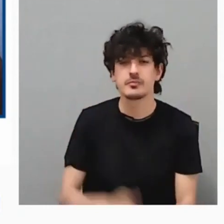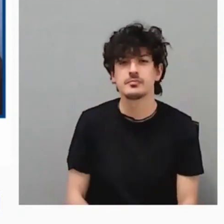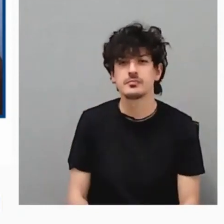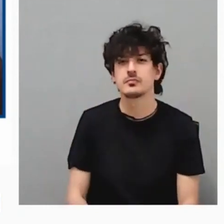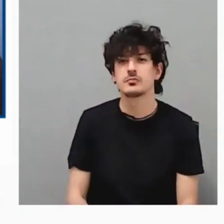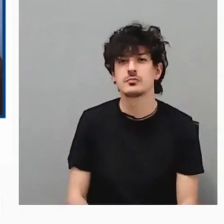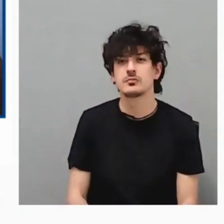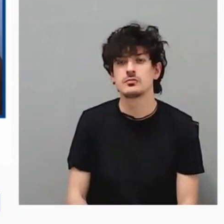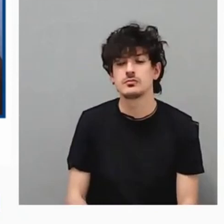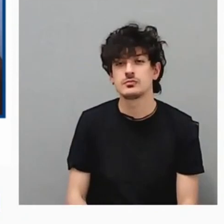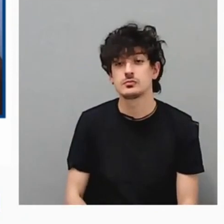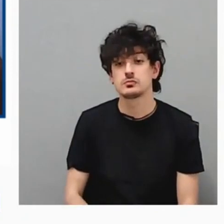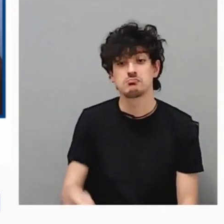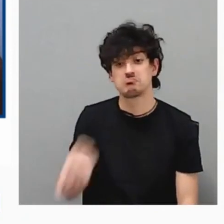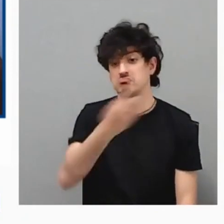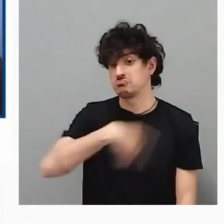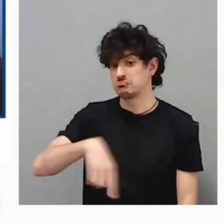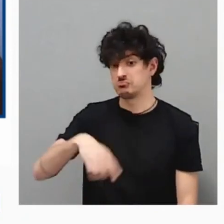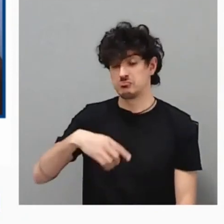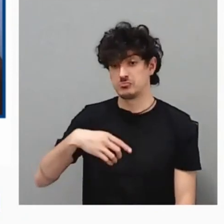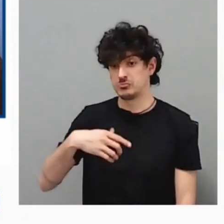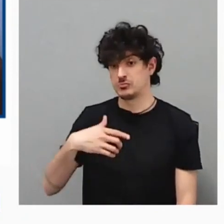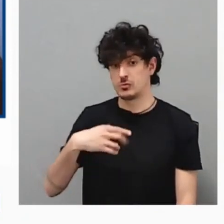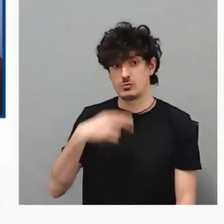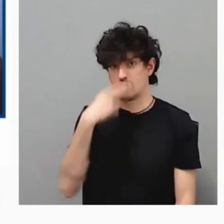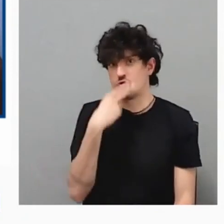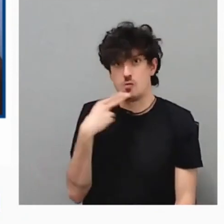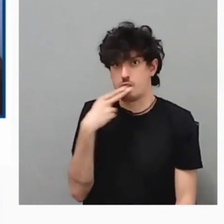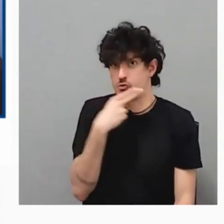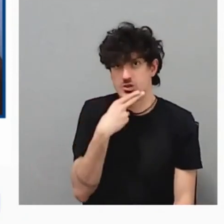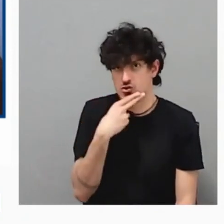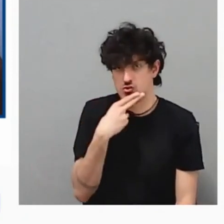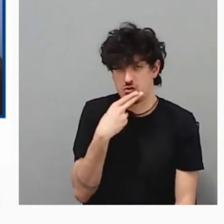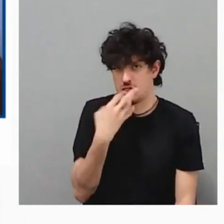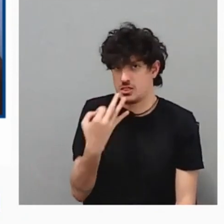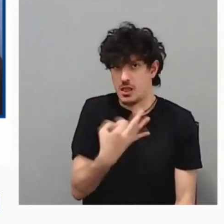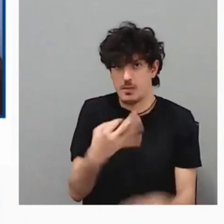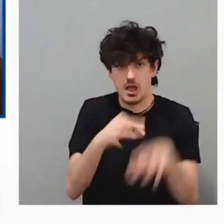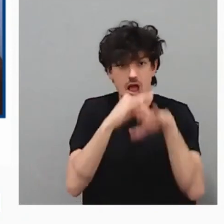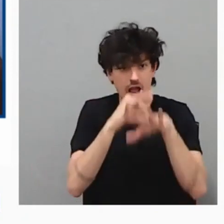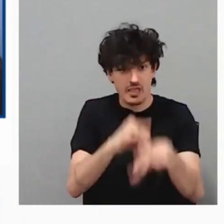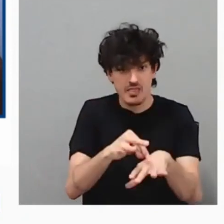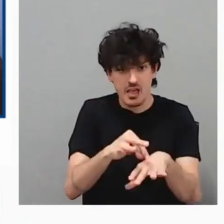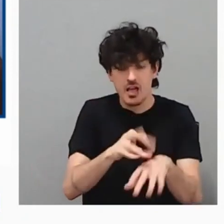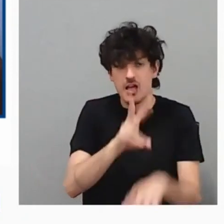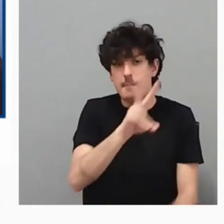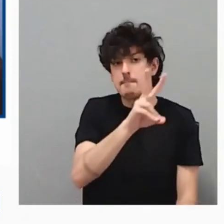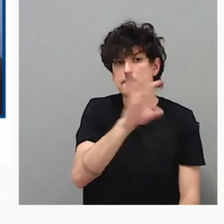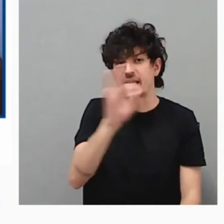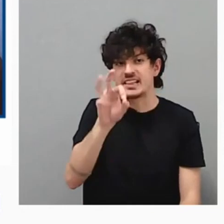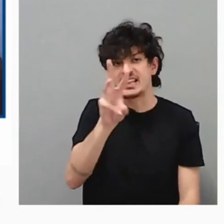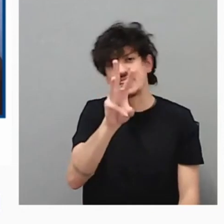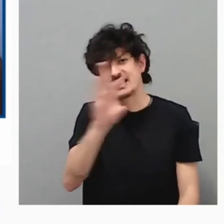estamos obligados también, porque es un compromiso, a hacerla real y a hacerla patente. Y creo que tenemos una